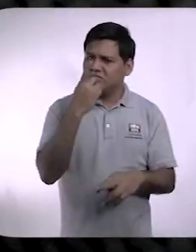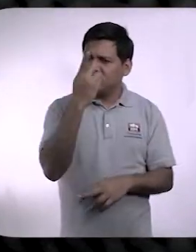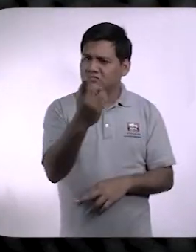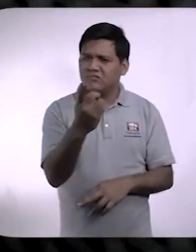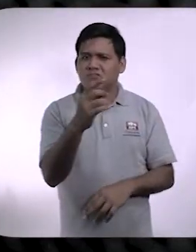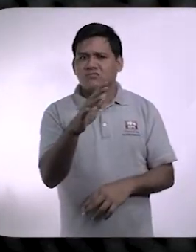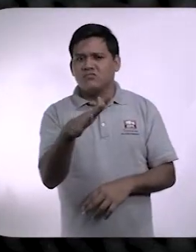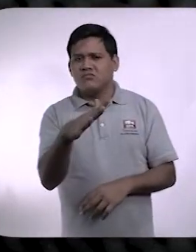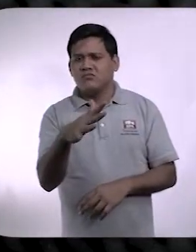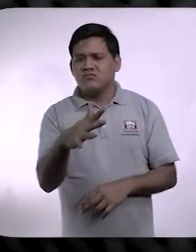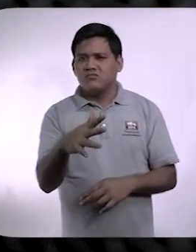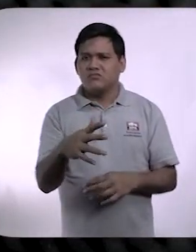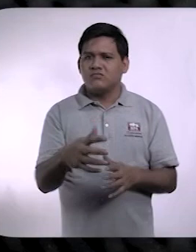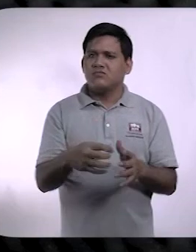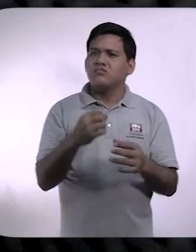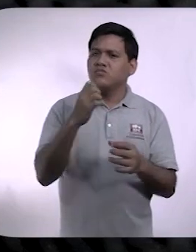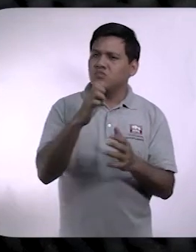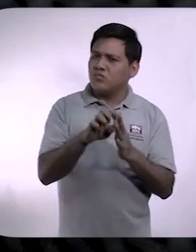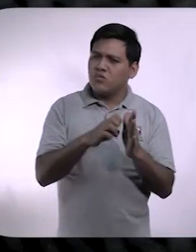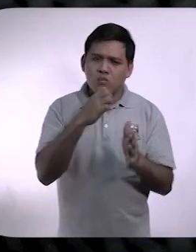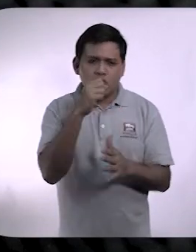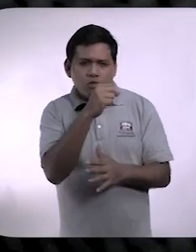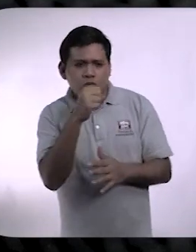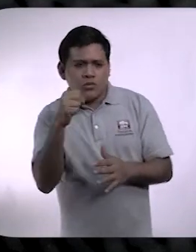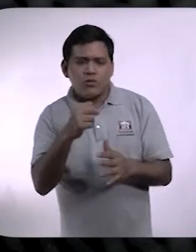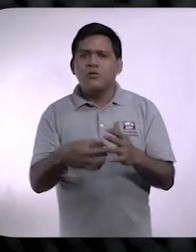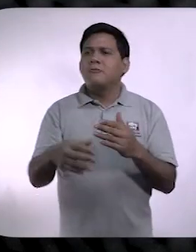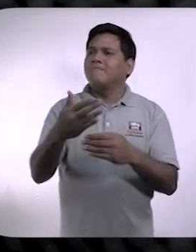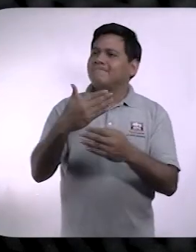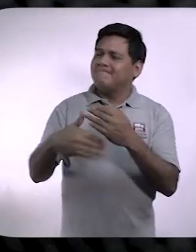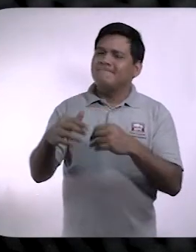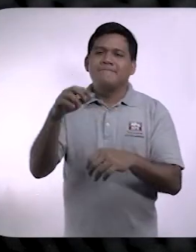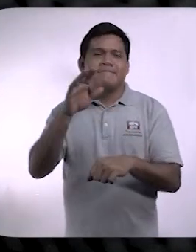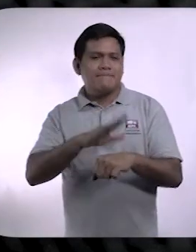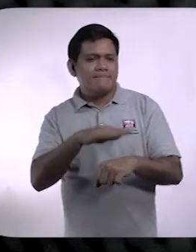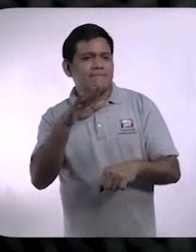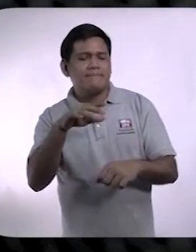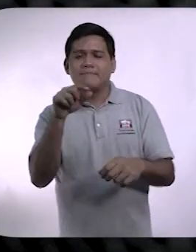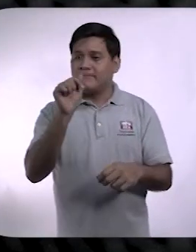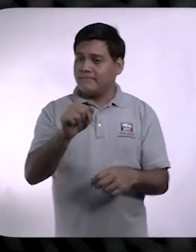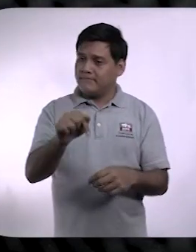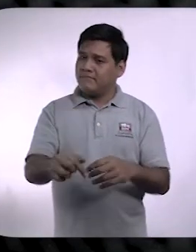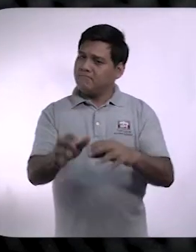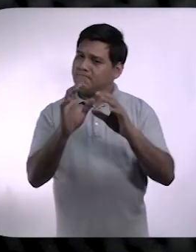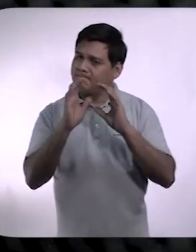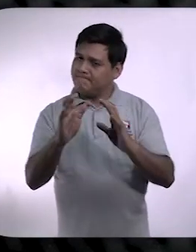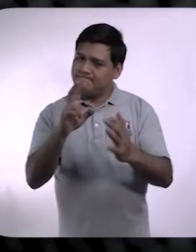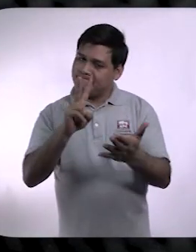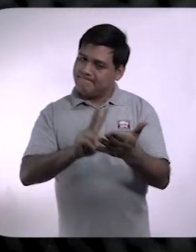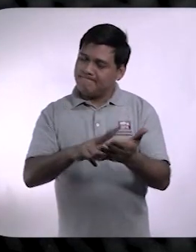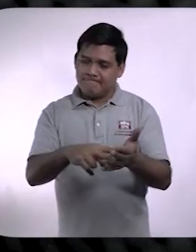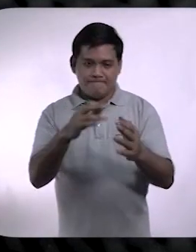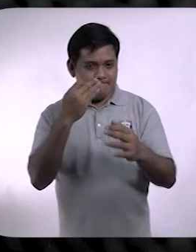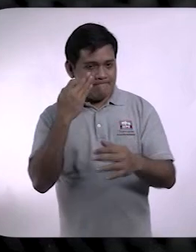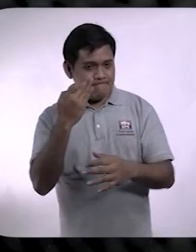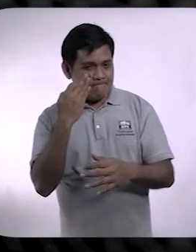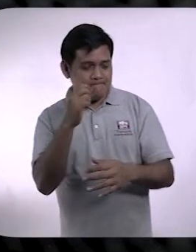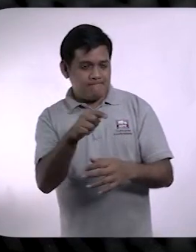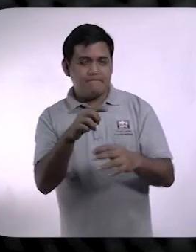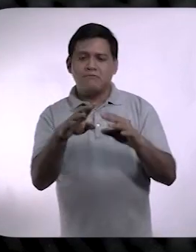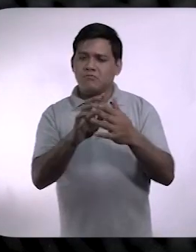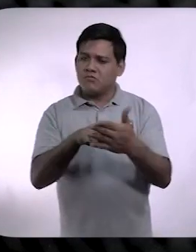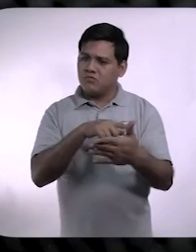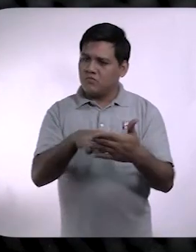en entrevistas anteriores que esta es la boleta más segura del país. ¿Por qué? ¿cuáles son las características? Que